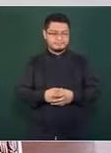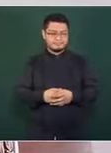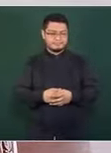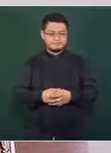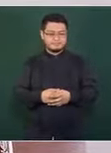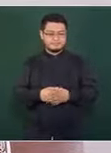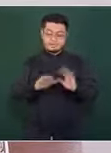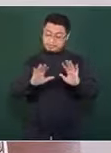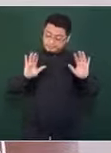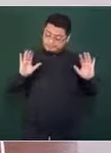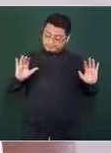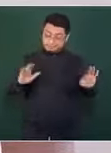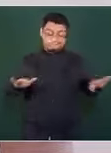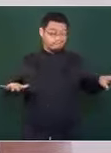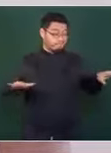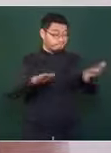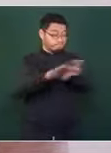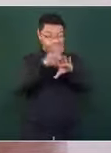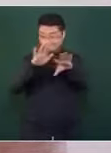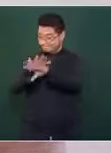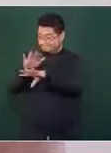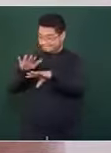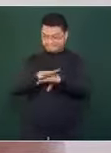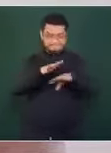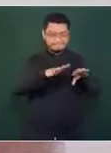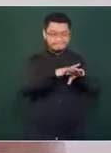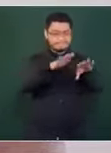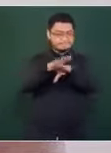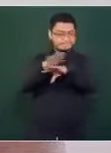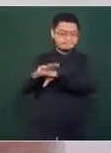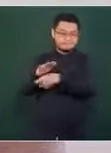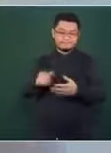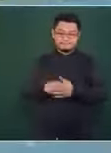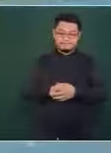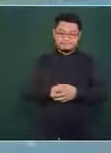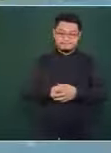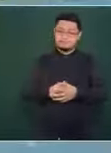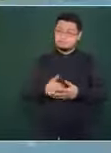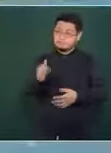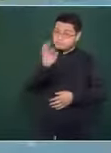los cambios, las renovaciones se pueden dar